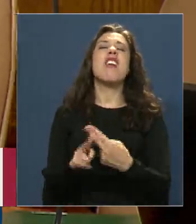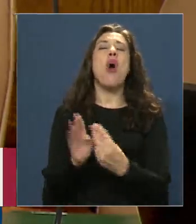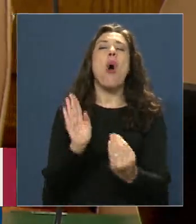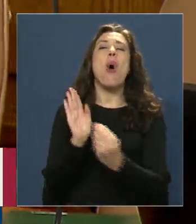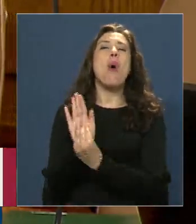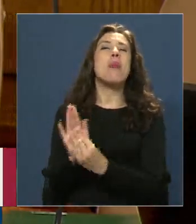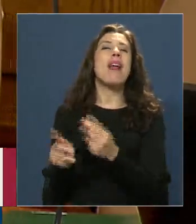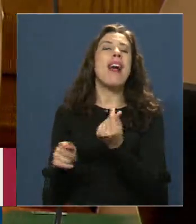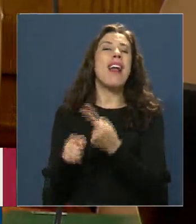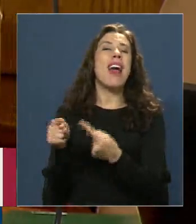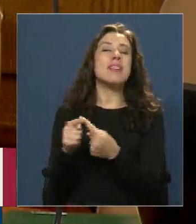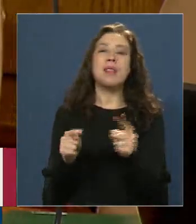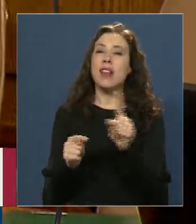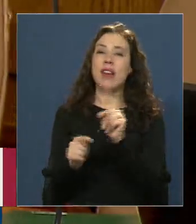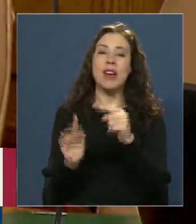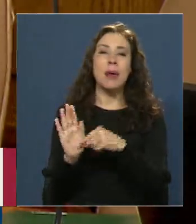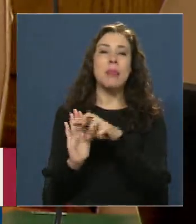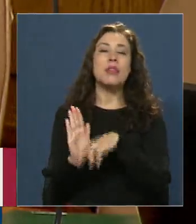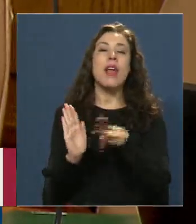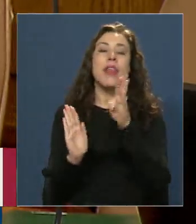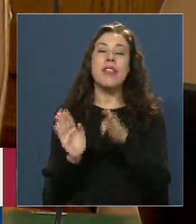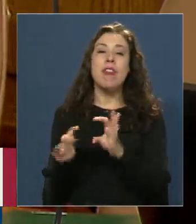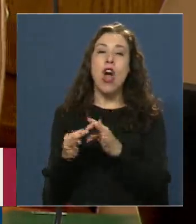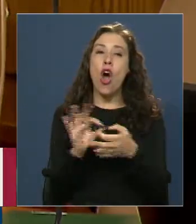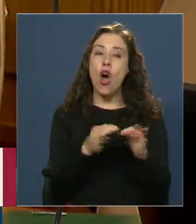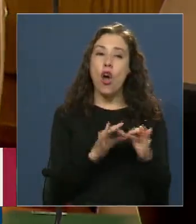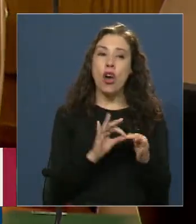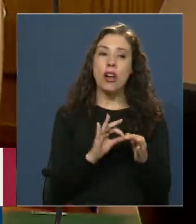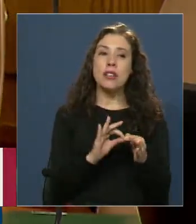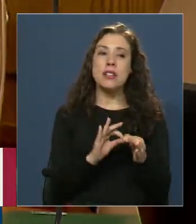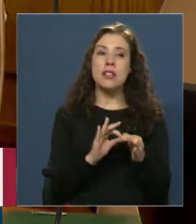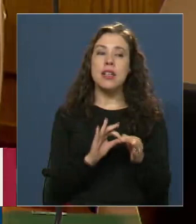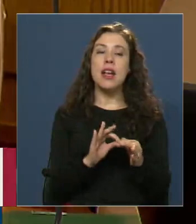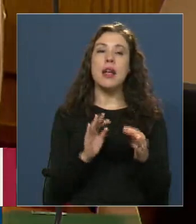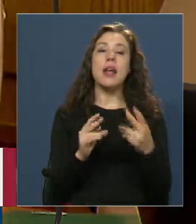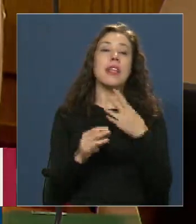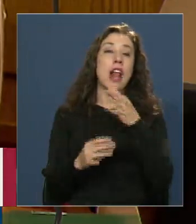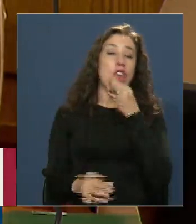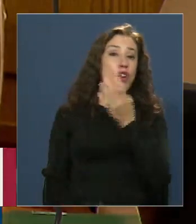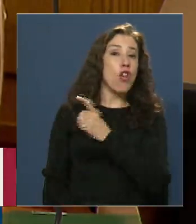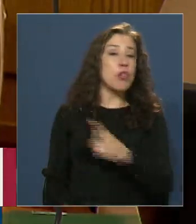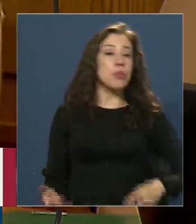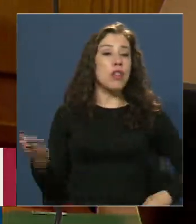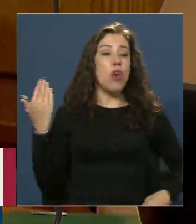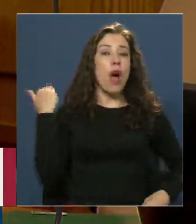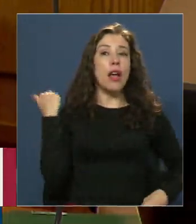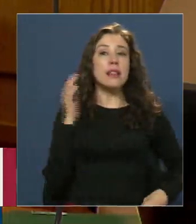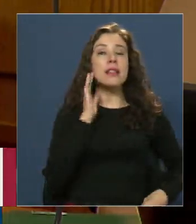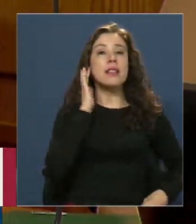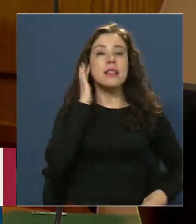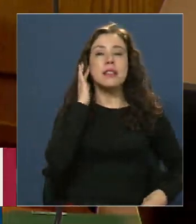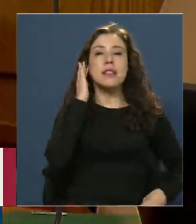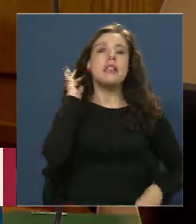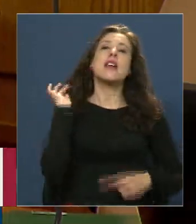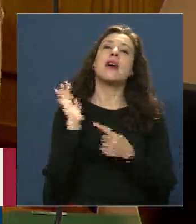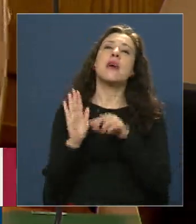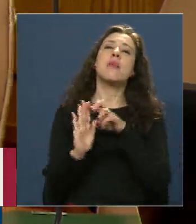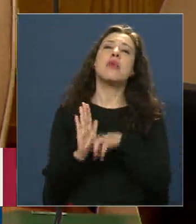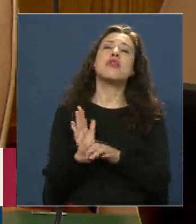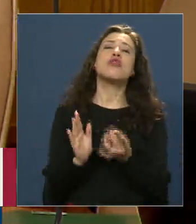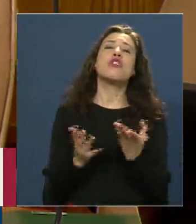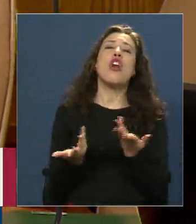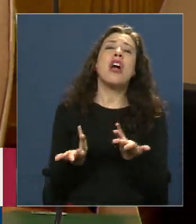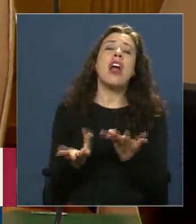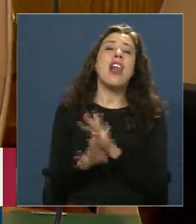media, este proyecto debería organizar, si lo dejaba traslucir un diputado anteriormente, este es un proyecto meramente